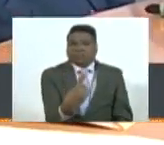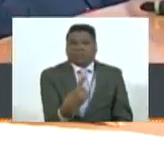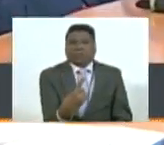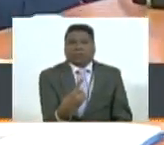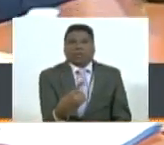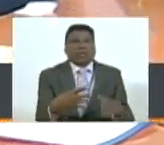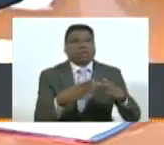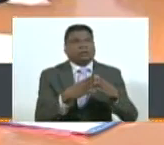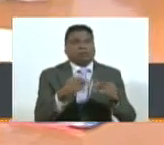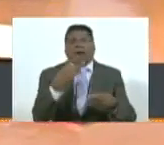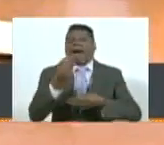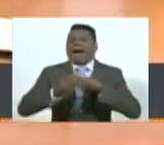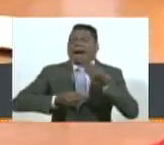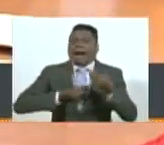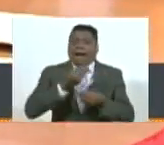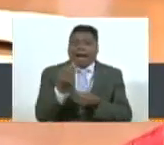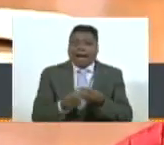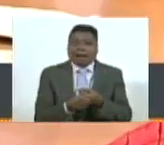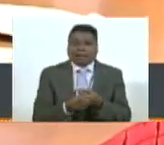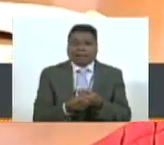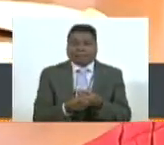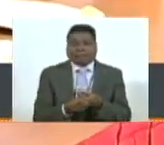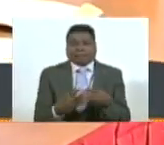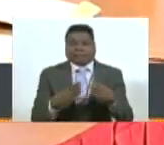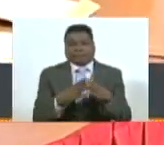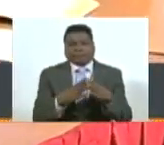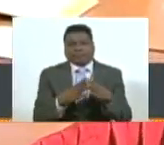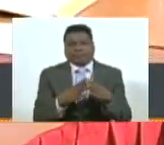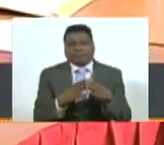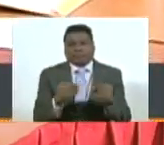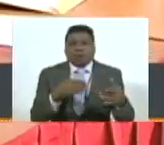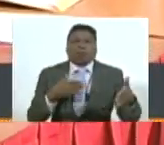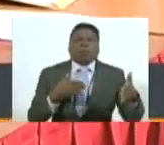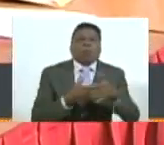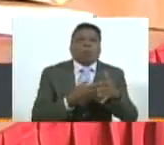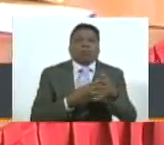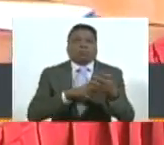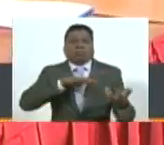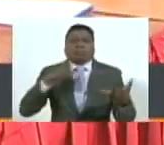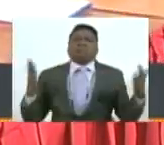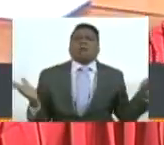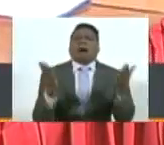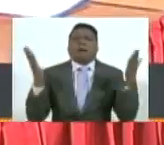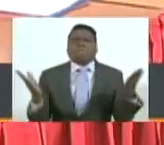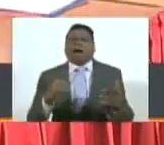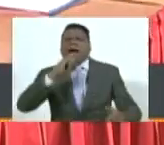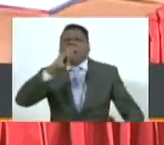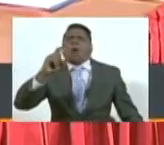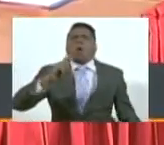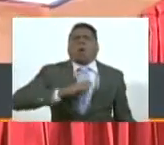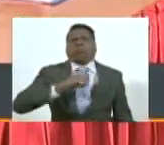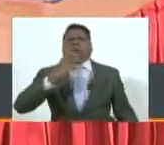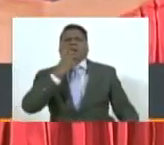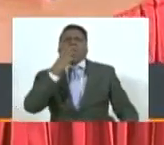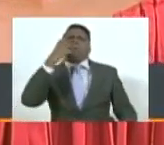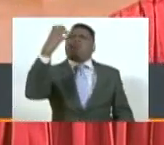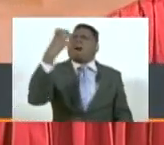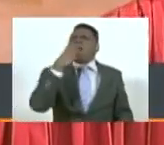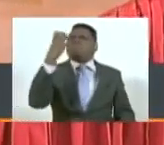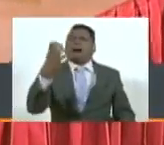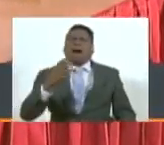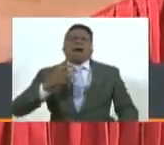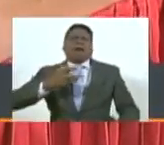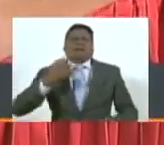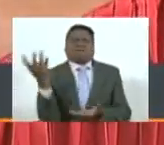país, actúen en la lucha contra los delitos, a la incitación del odio, a la violencia, al linchamiento público